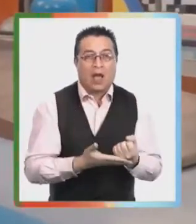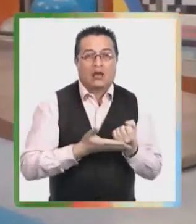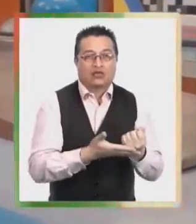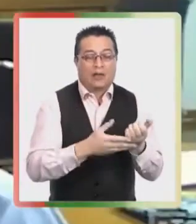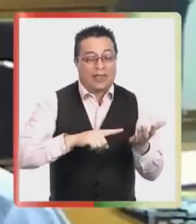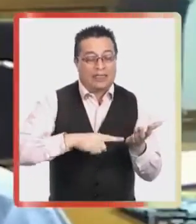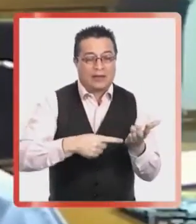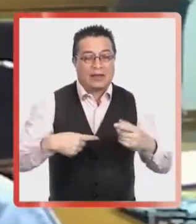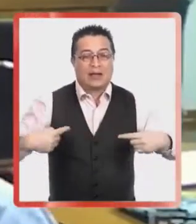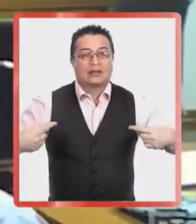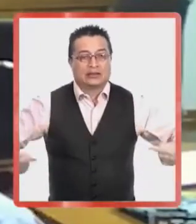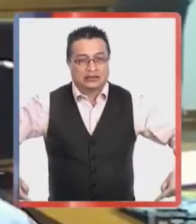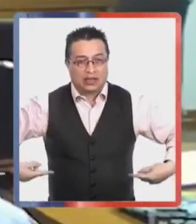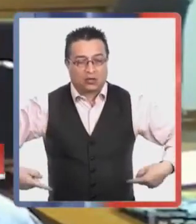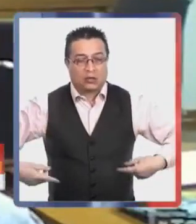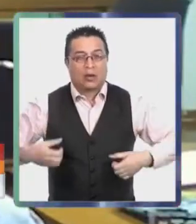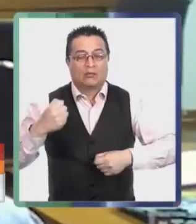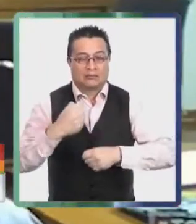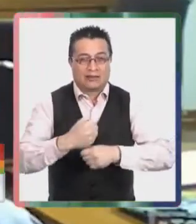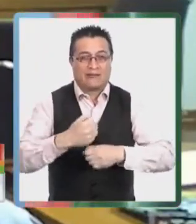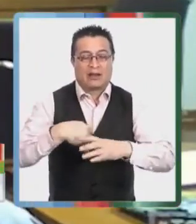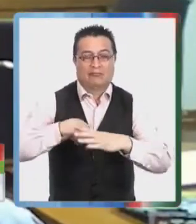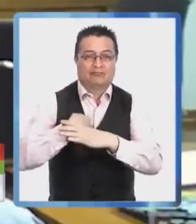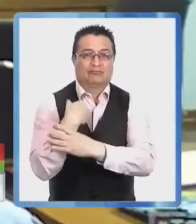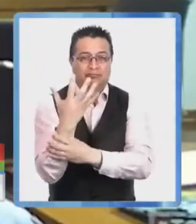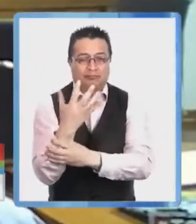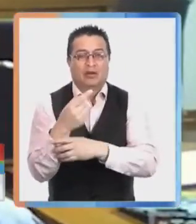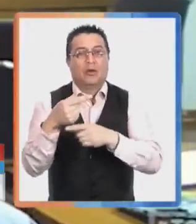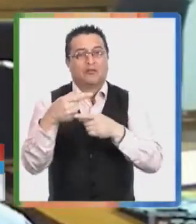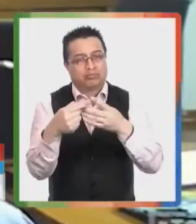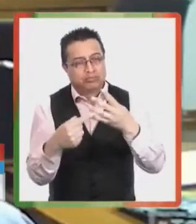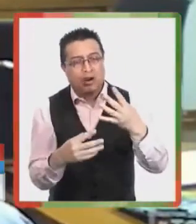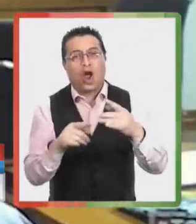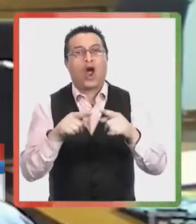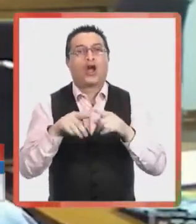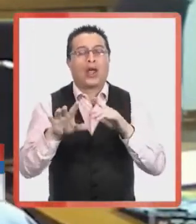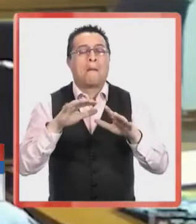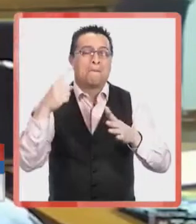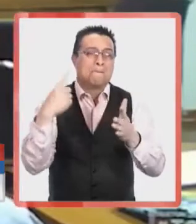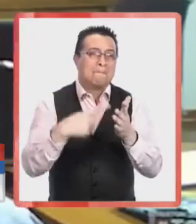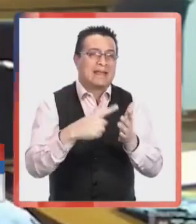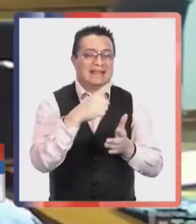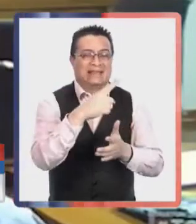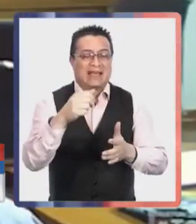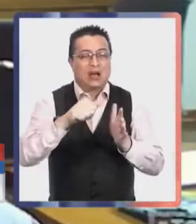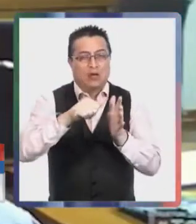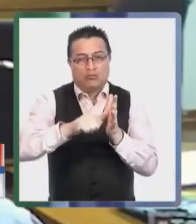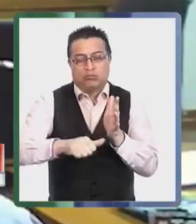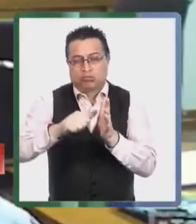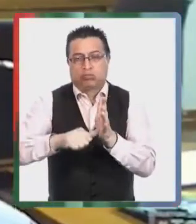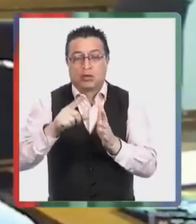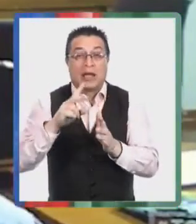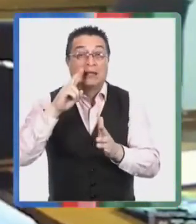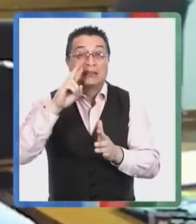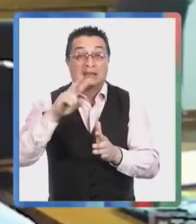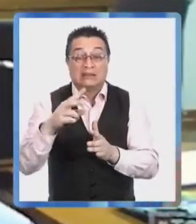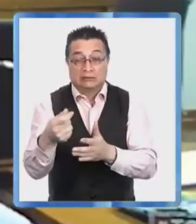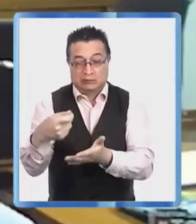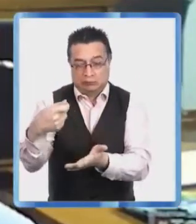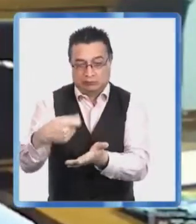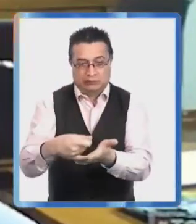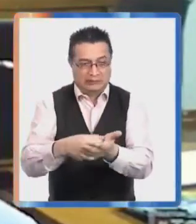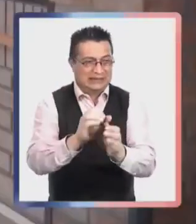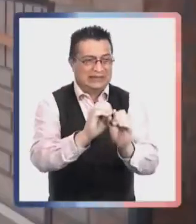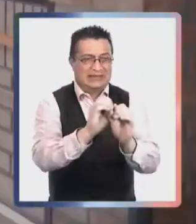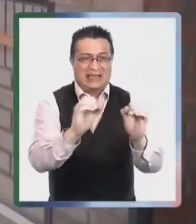ayudas técnicas sillas de ruedas hemos fabricado órtesis prótesis realizamos más de 1.100 cirugías y todo eso sin cobrarle un